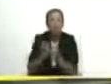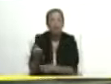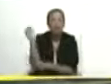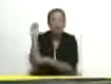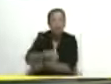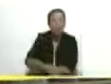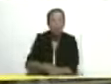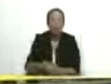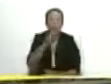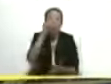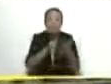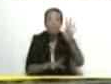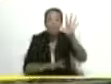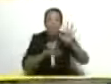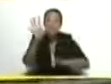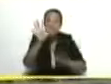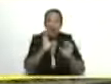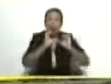del